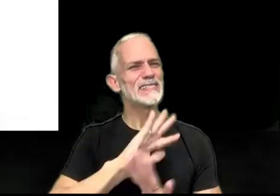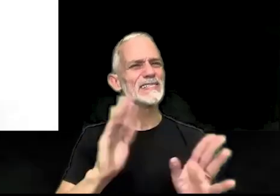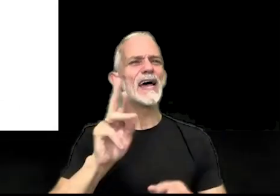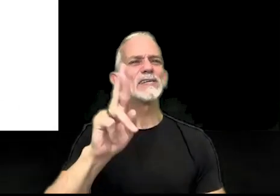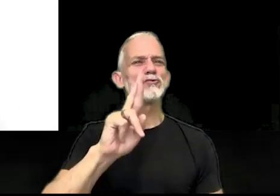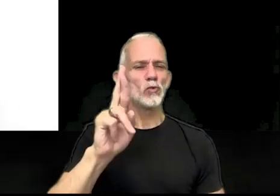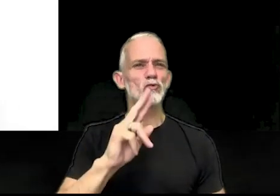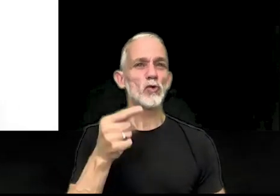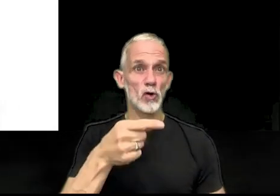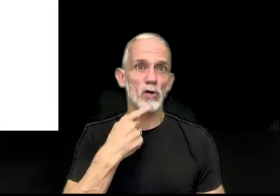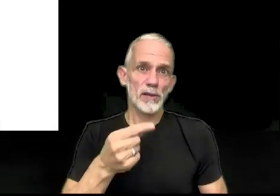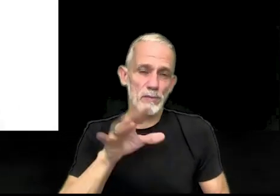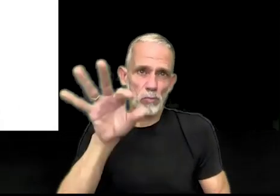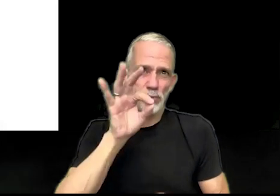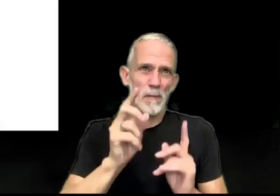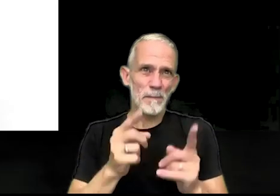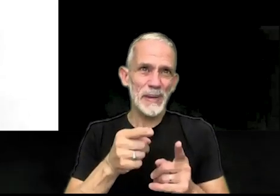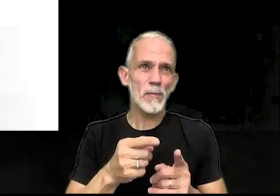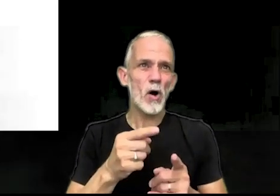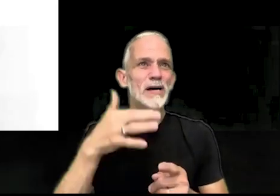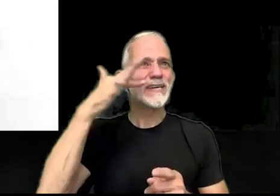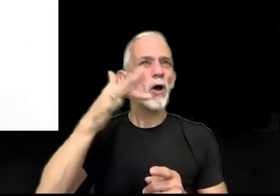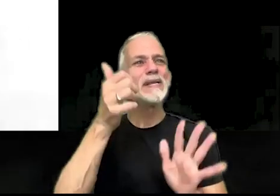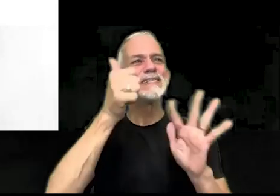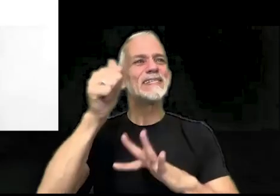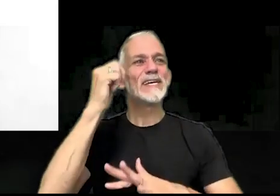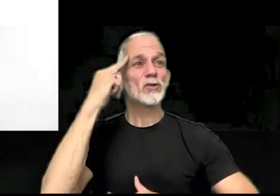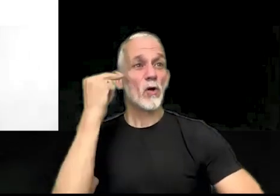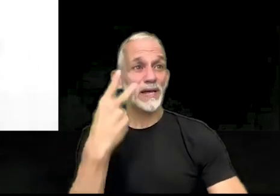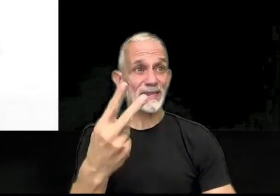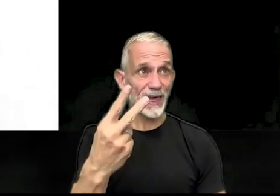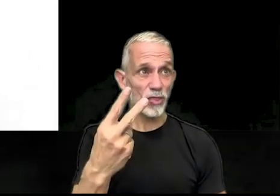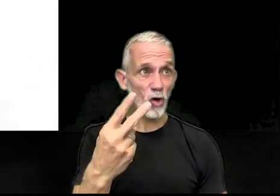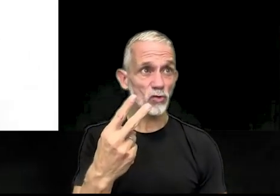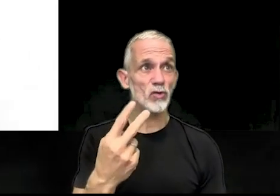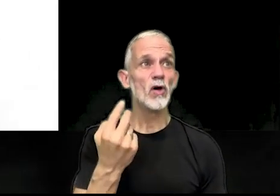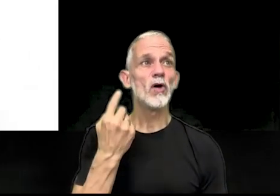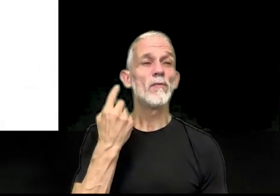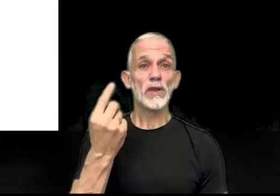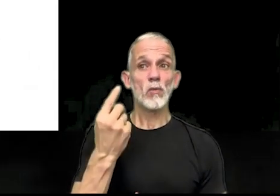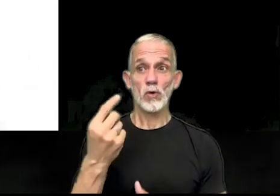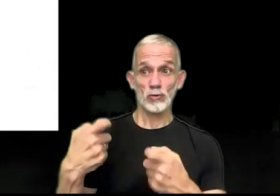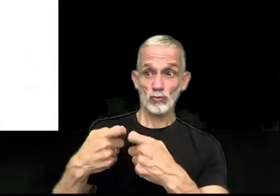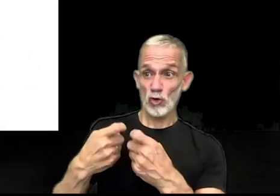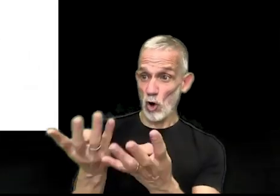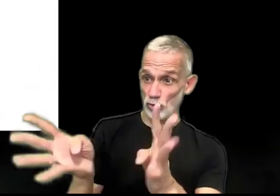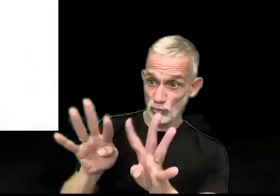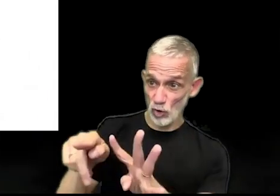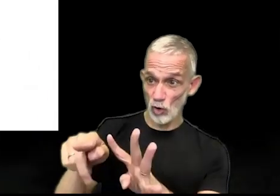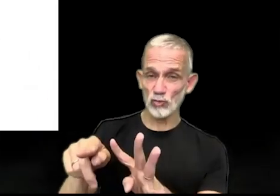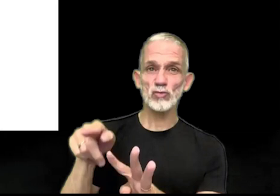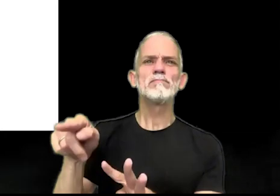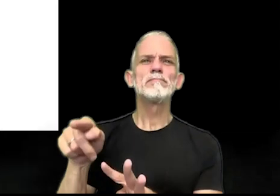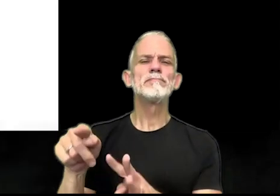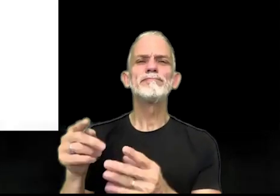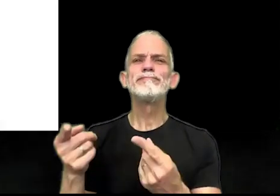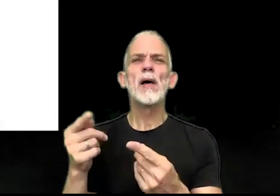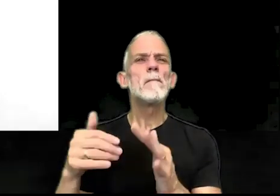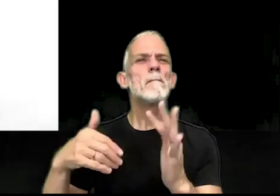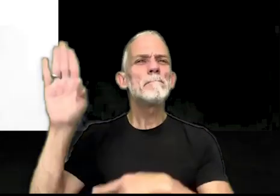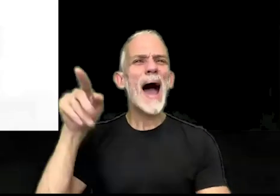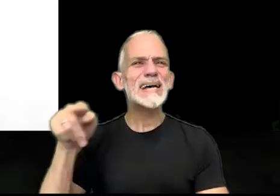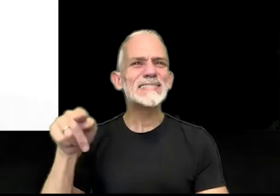en la resolución y hoy lo retoma la 5692, que uno de esos socios, quien tenga